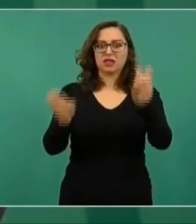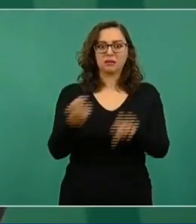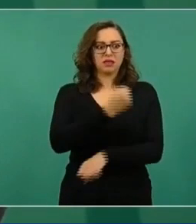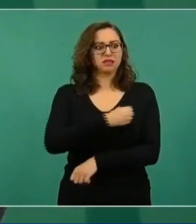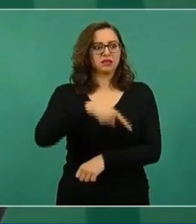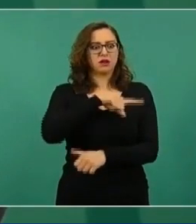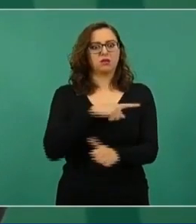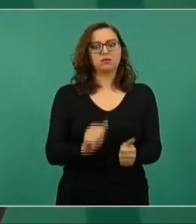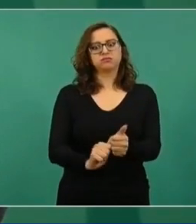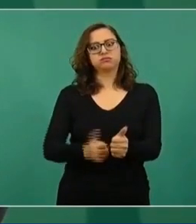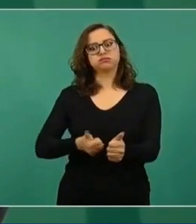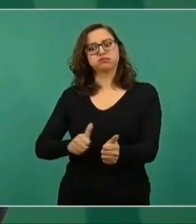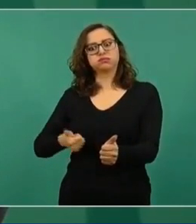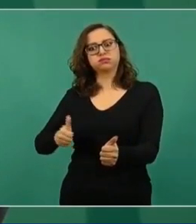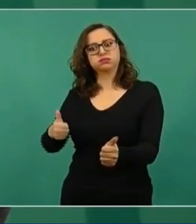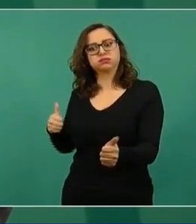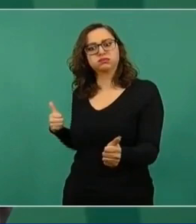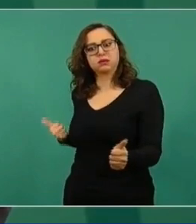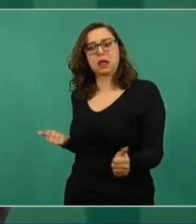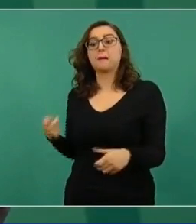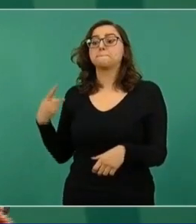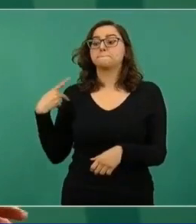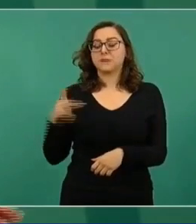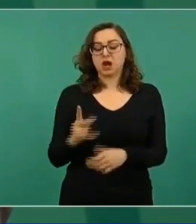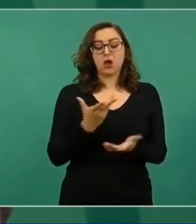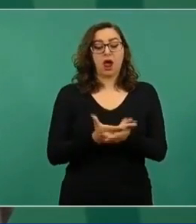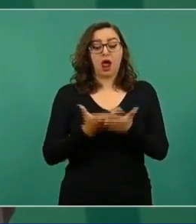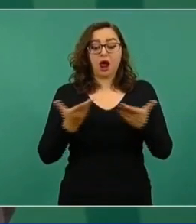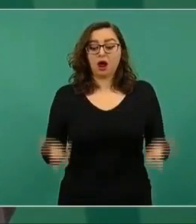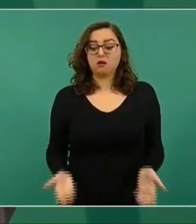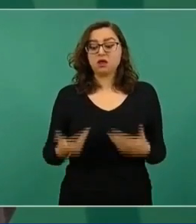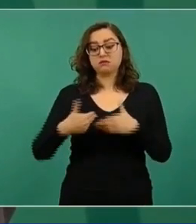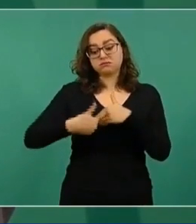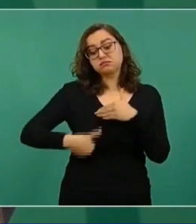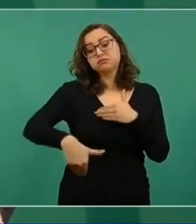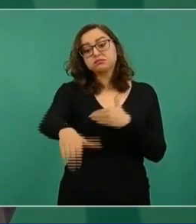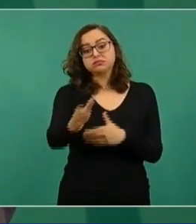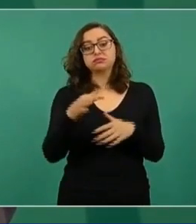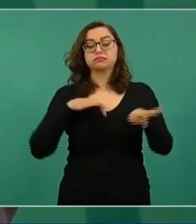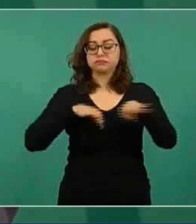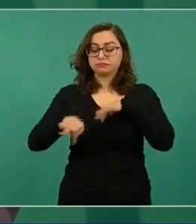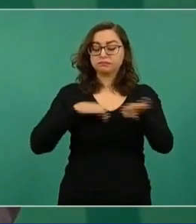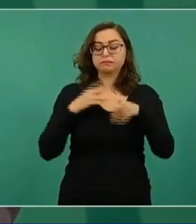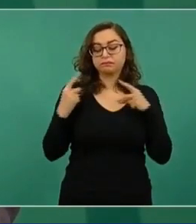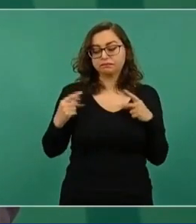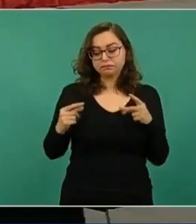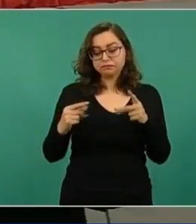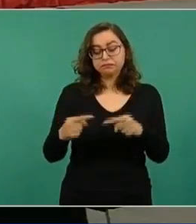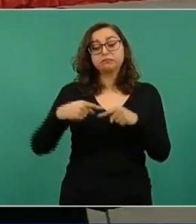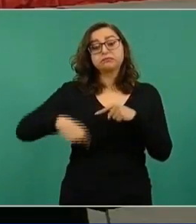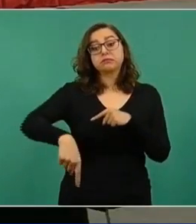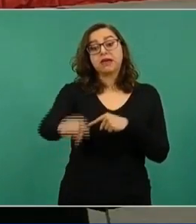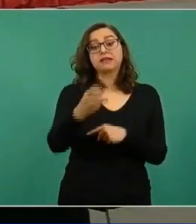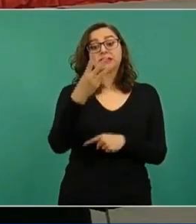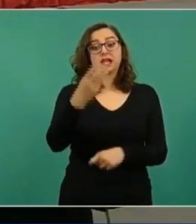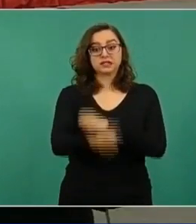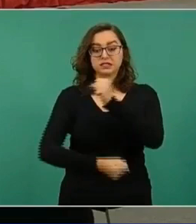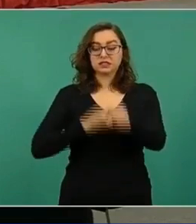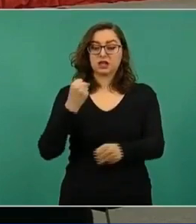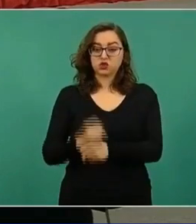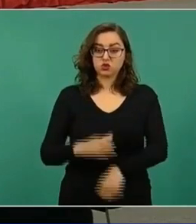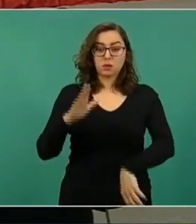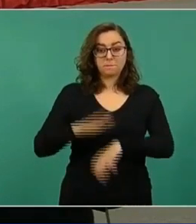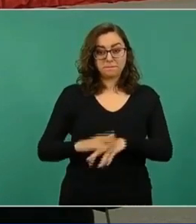estrategias vamos a dejar en los próximos 3 años ya una base sustancial que cubra la mayor parte de